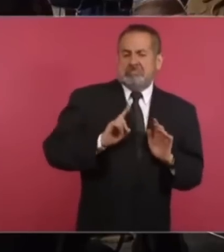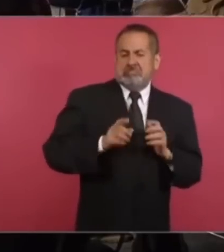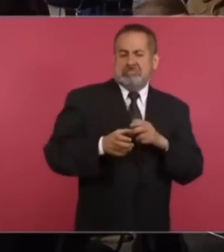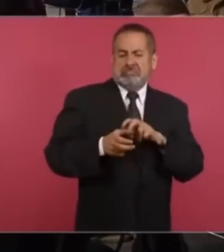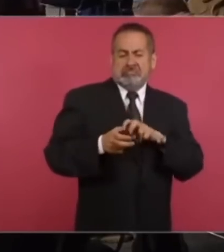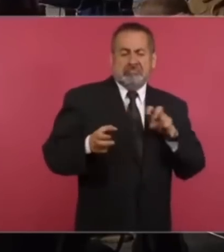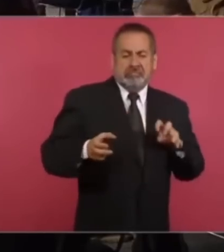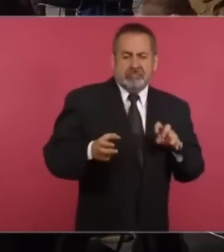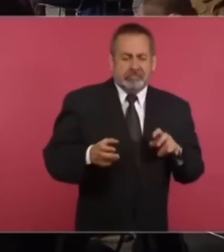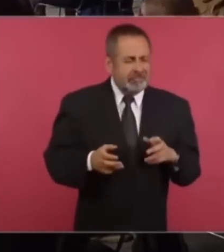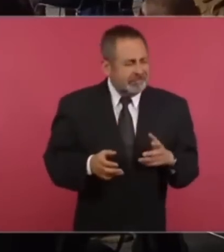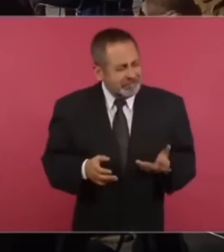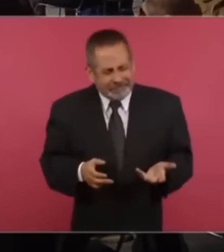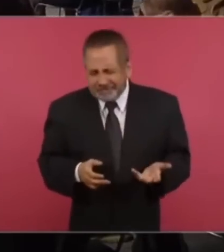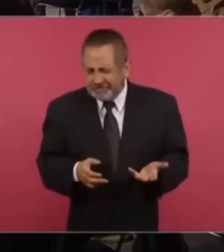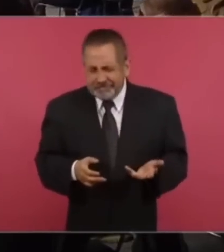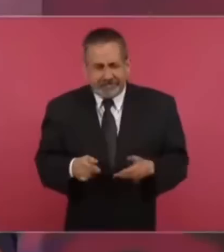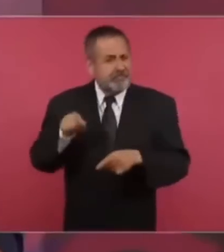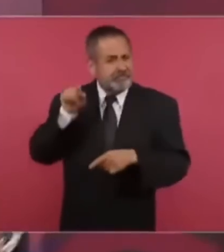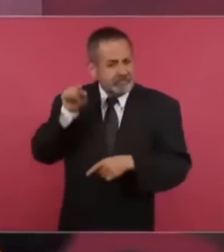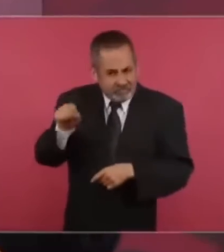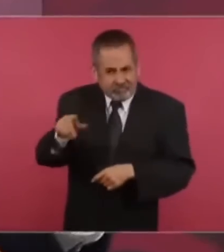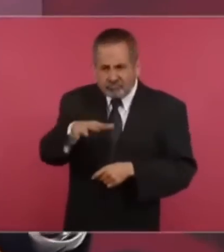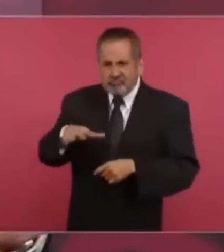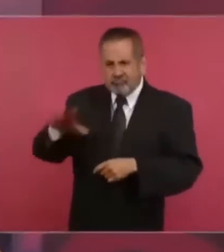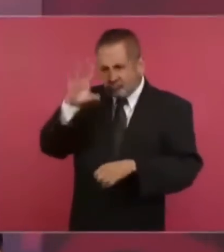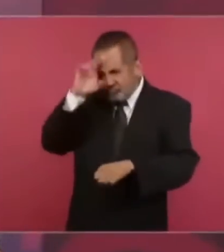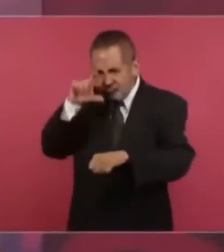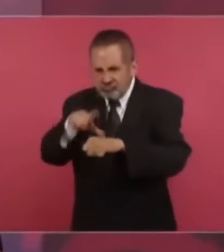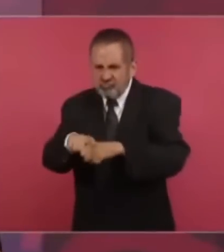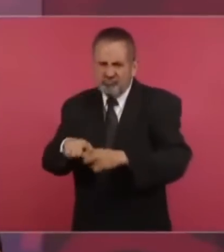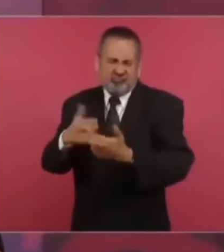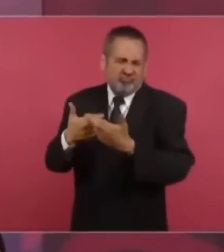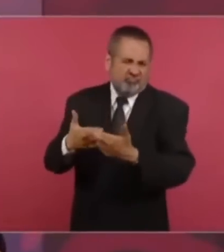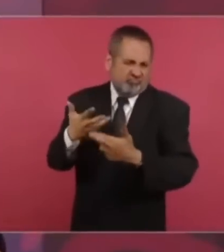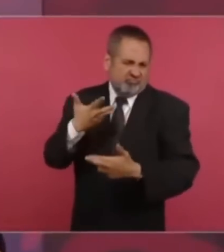cuando es muchísimo más la cultura que la educación.